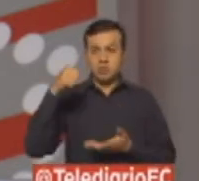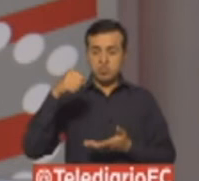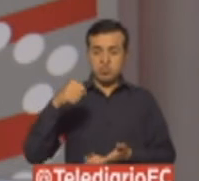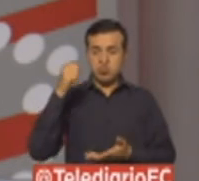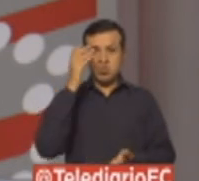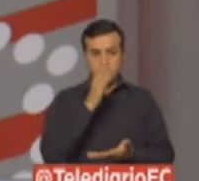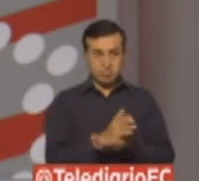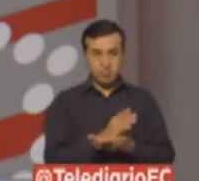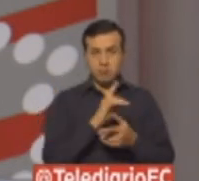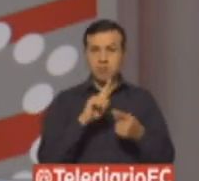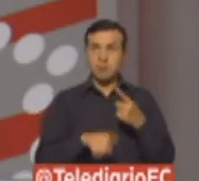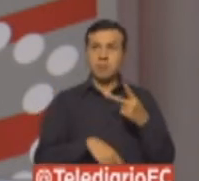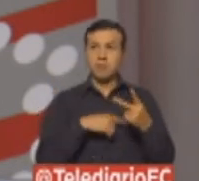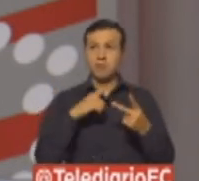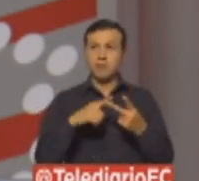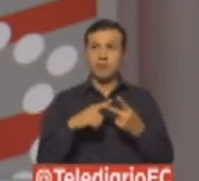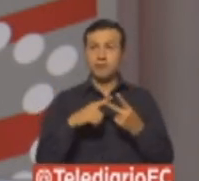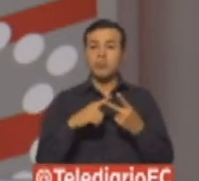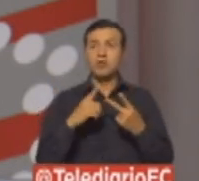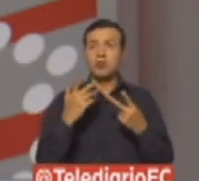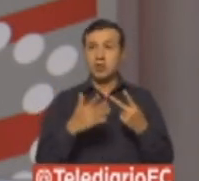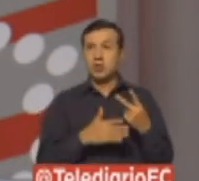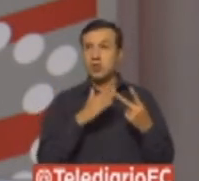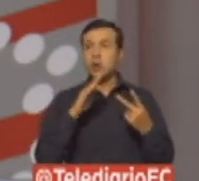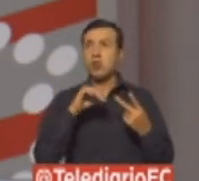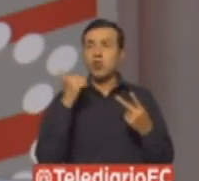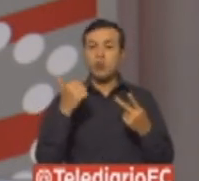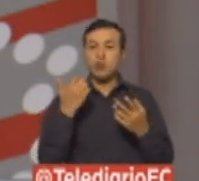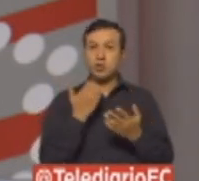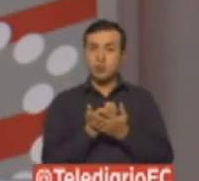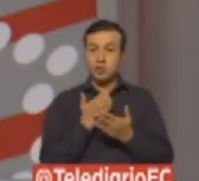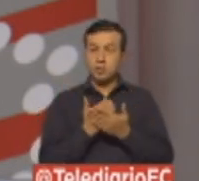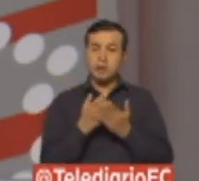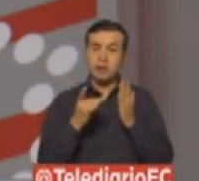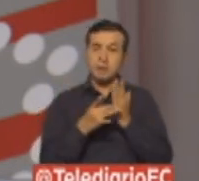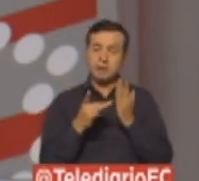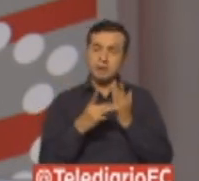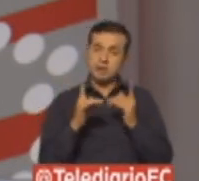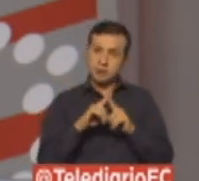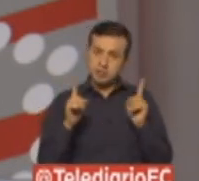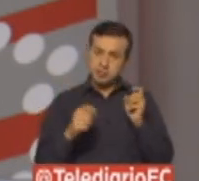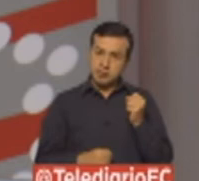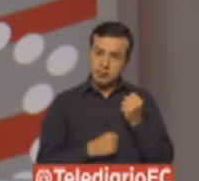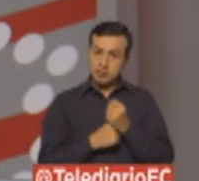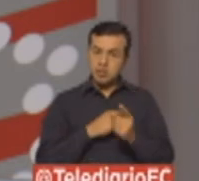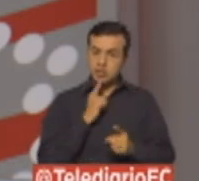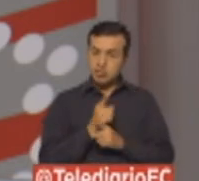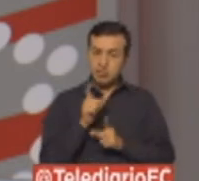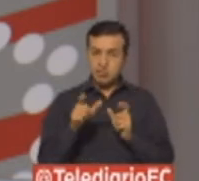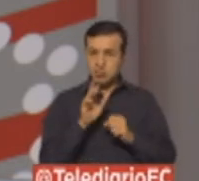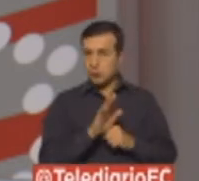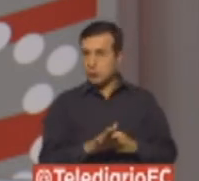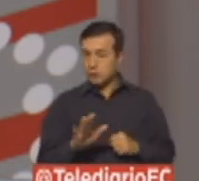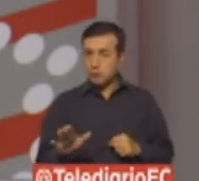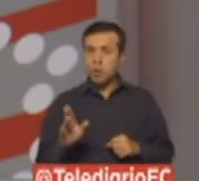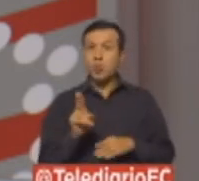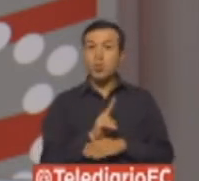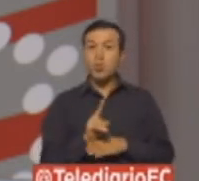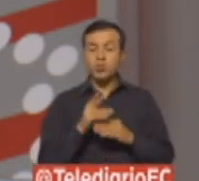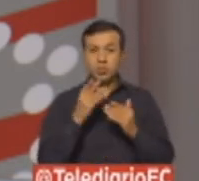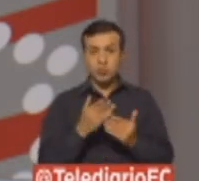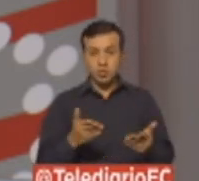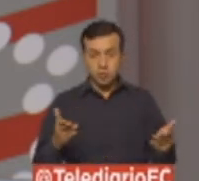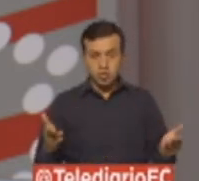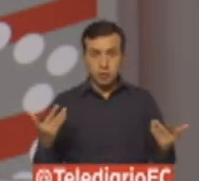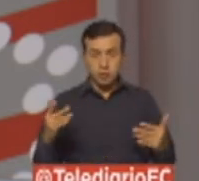ejemplo la funda rolón cuando vamos a desarrollar una alguna economía del plástico distinta que fortalezca el el uso de productos